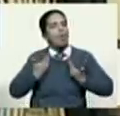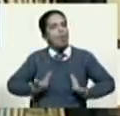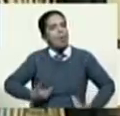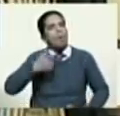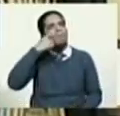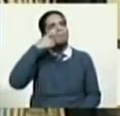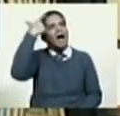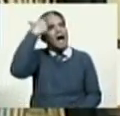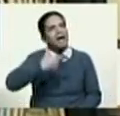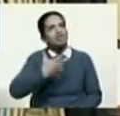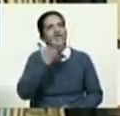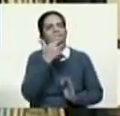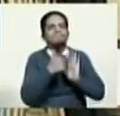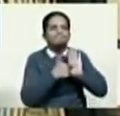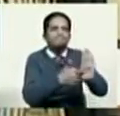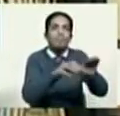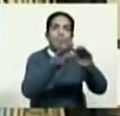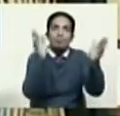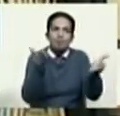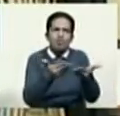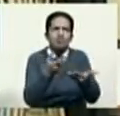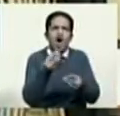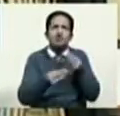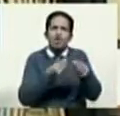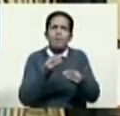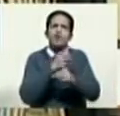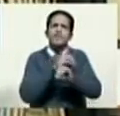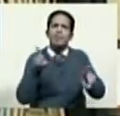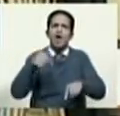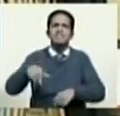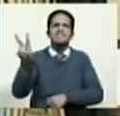ejemplo al mundo de la democracia venezolana,